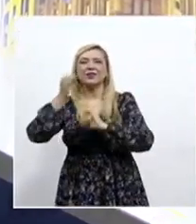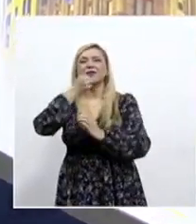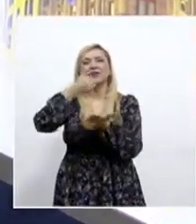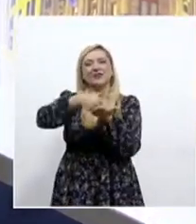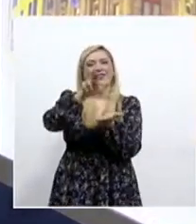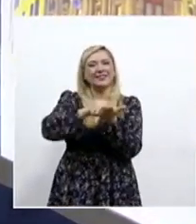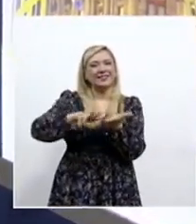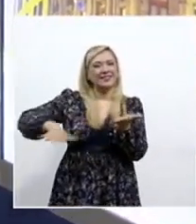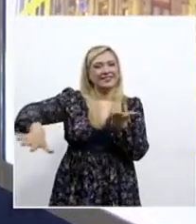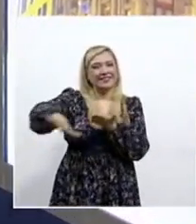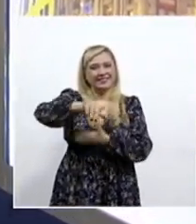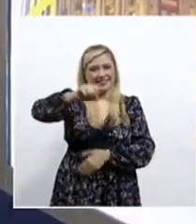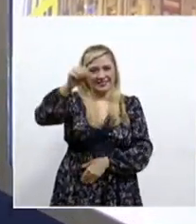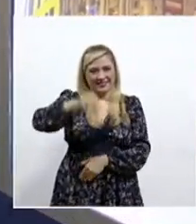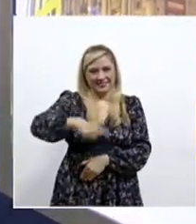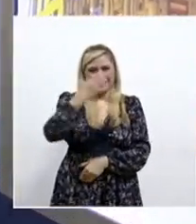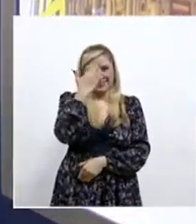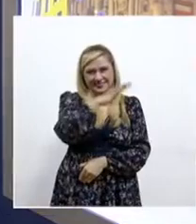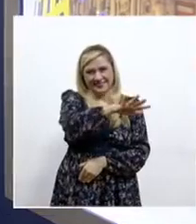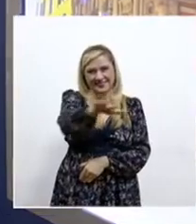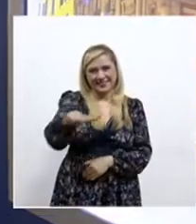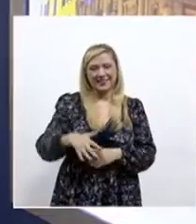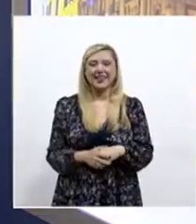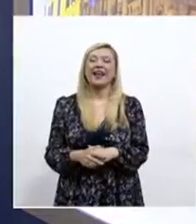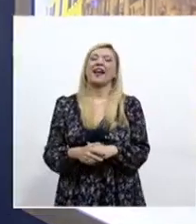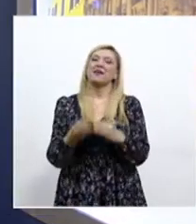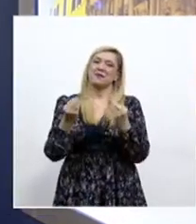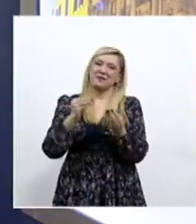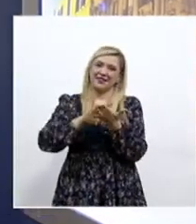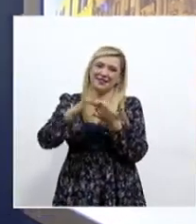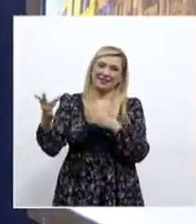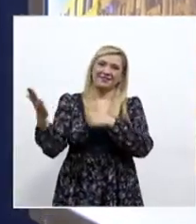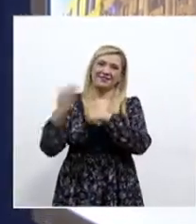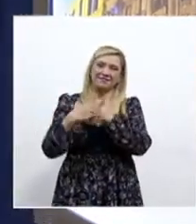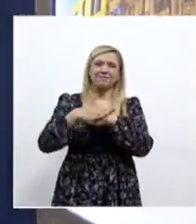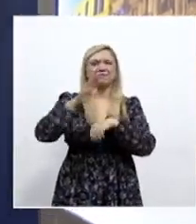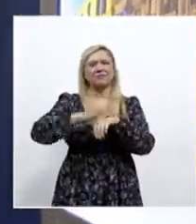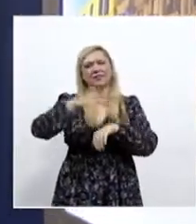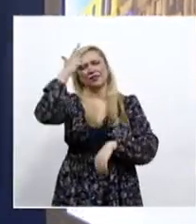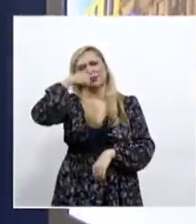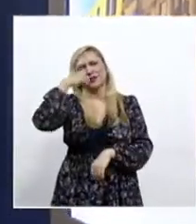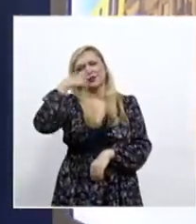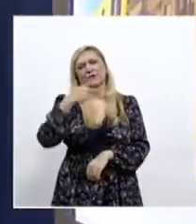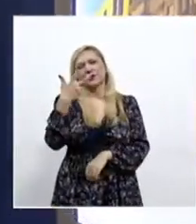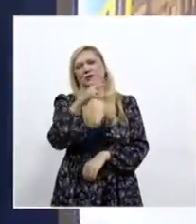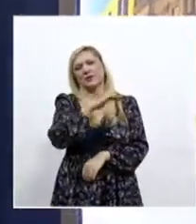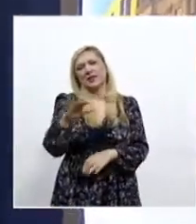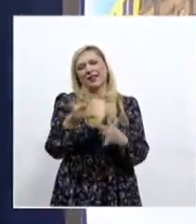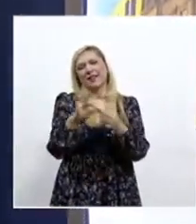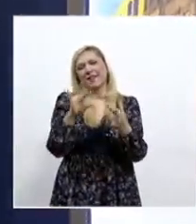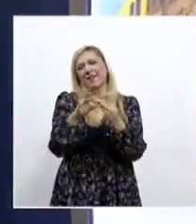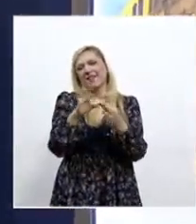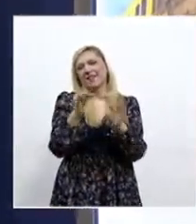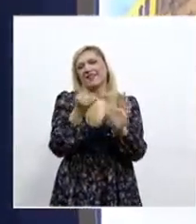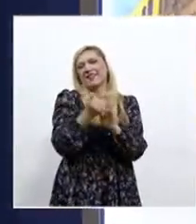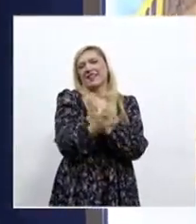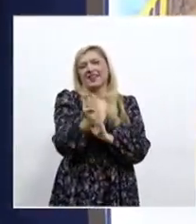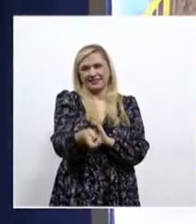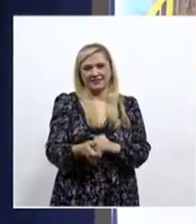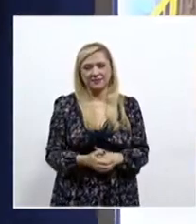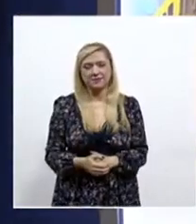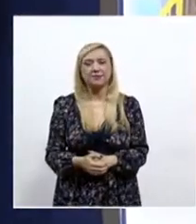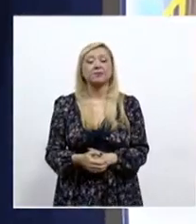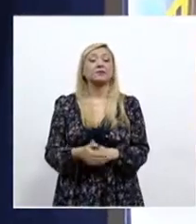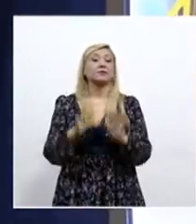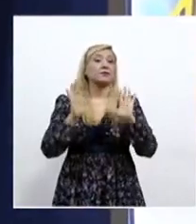aquí precisamente la doctora Gladys Fabiola Morales Ramírez, quien es investigadora del Centro de Estudios Constitucionales, reveló que la Suprema Corte de